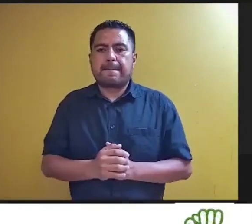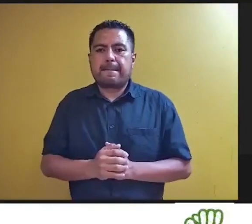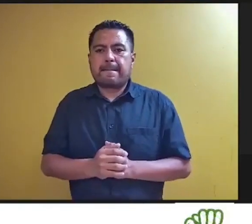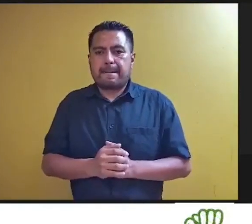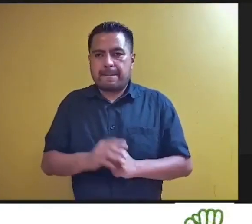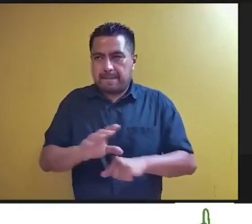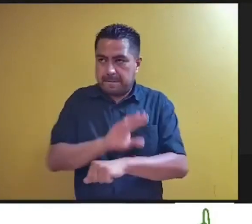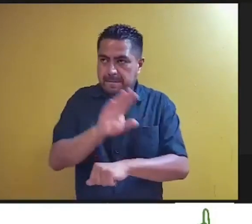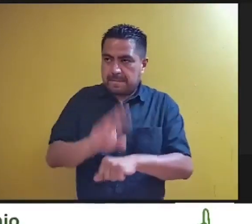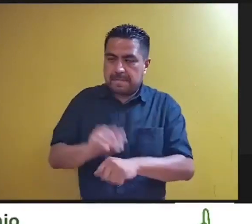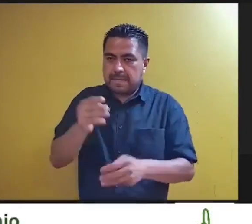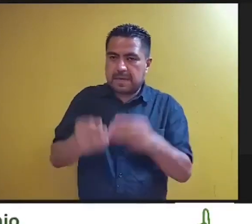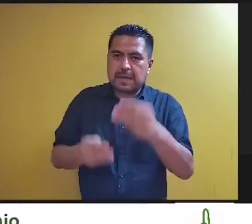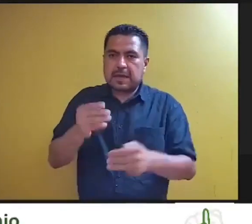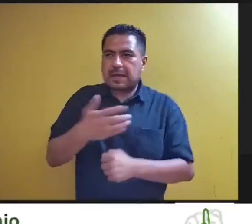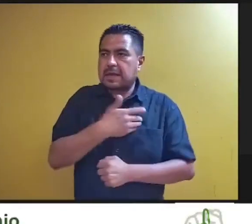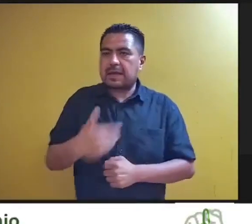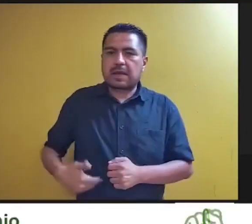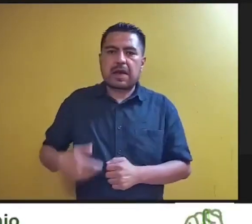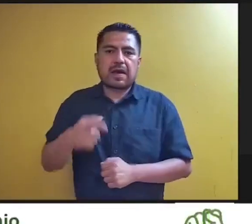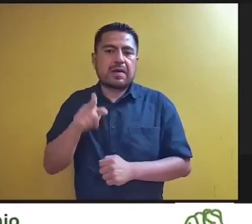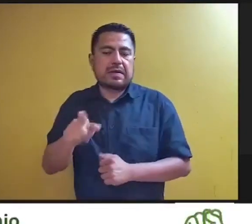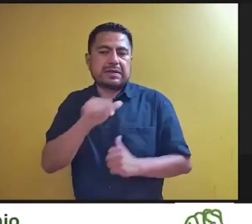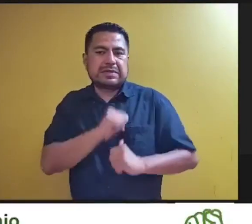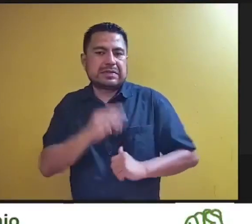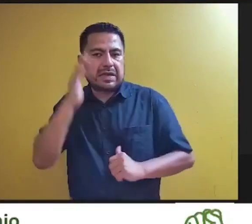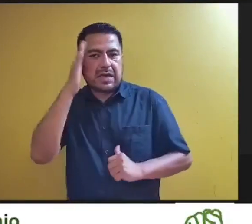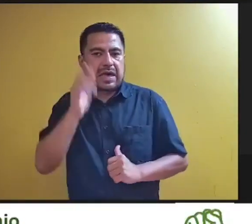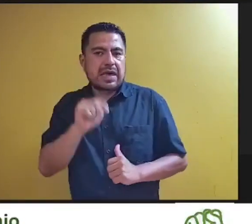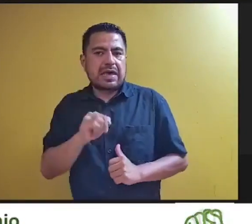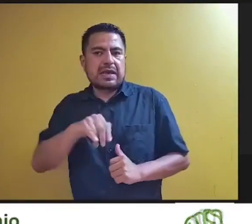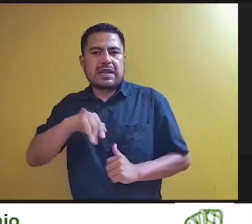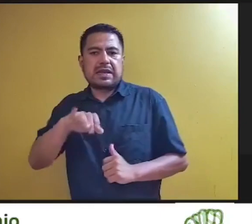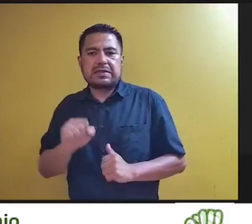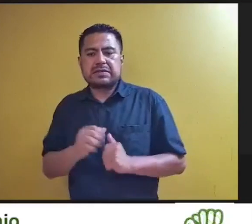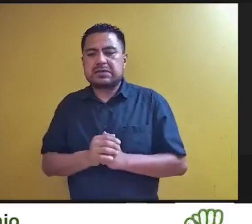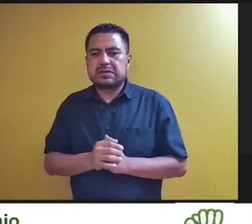Con su autorización, magistrada presidenta, magistrado ponente, José Inés Betancur Salgado.